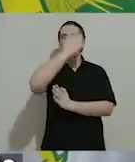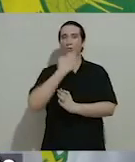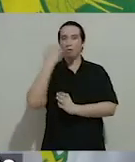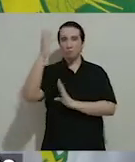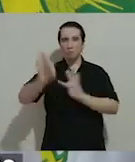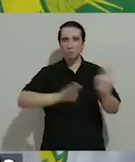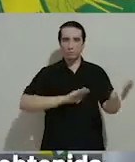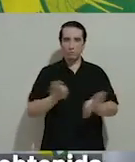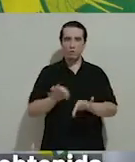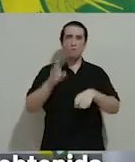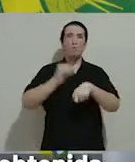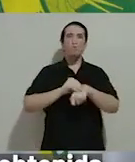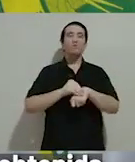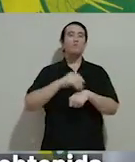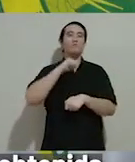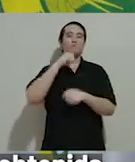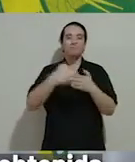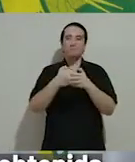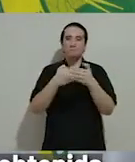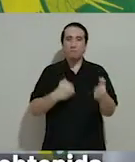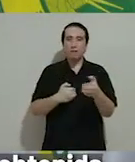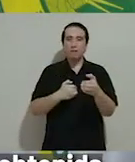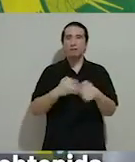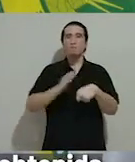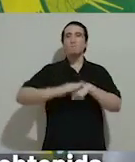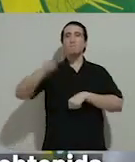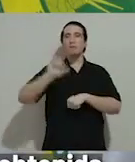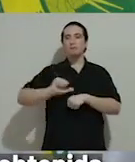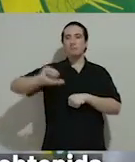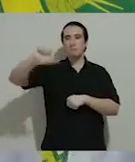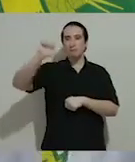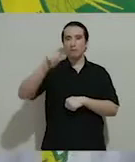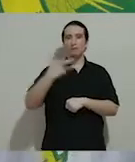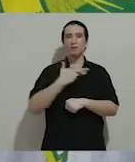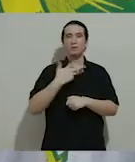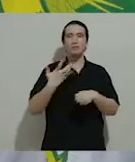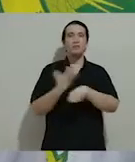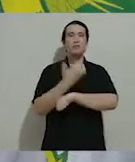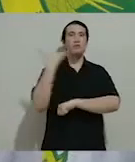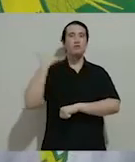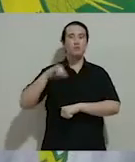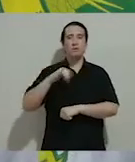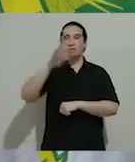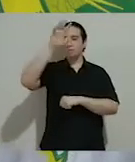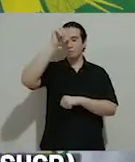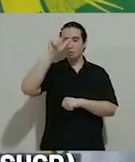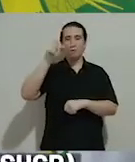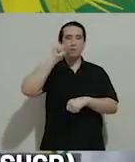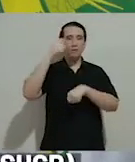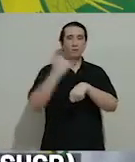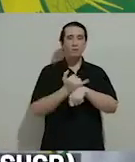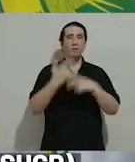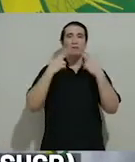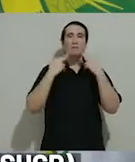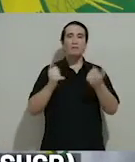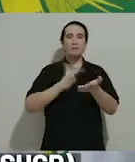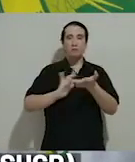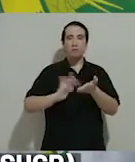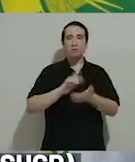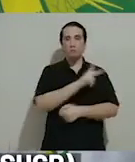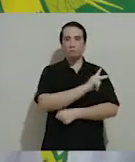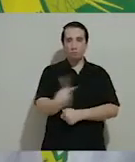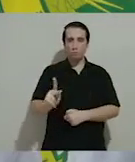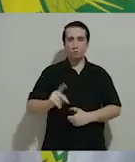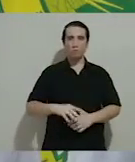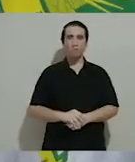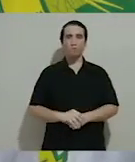evaluación del desempeño, posición sin precedente que ha sido la más alta obtenida por el Estado de Yucatán de acuerdo a la Secretaría de Hacienda y Crédito